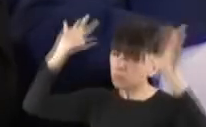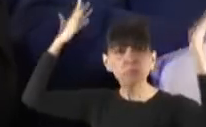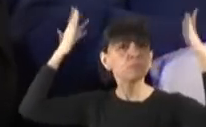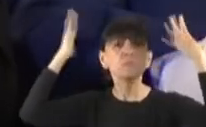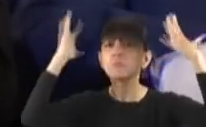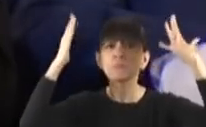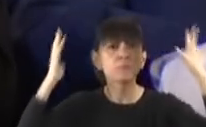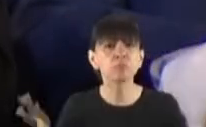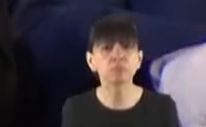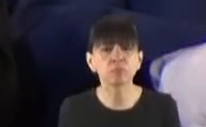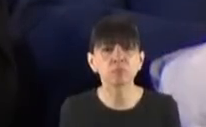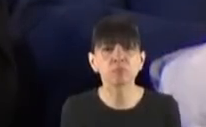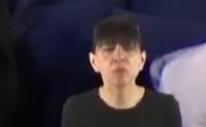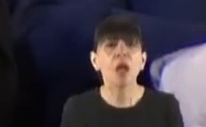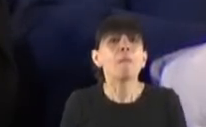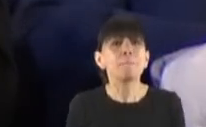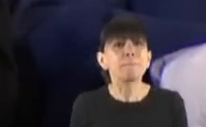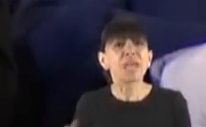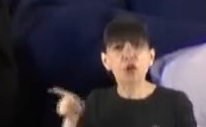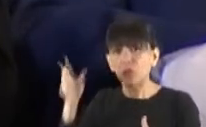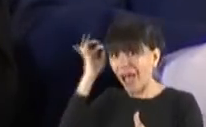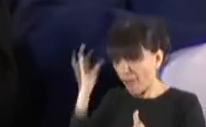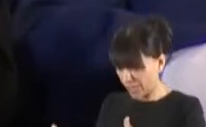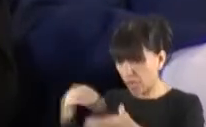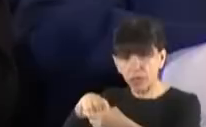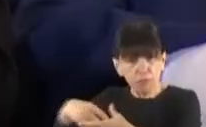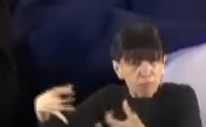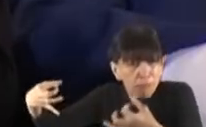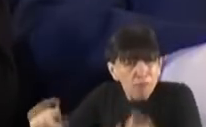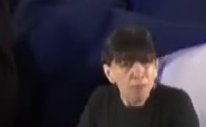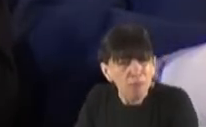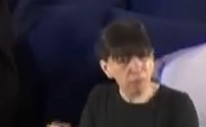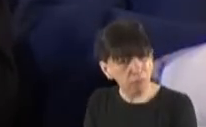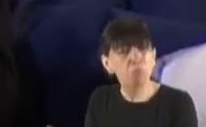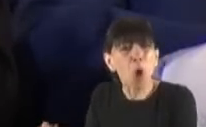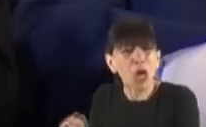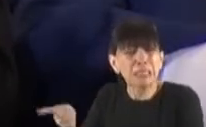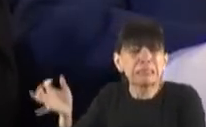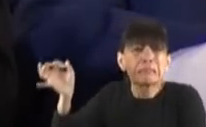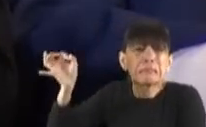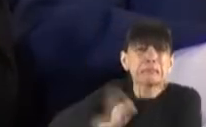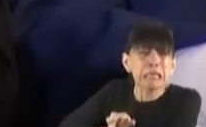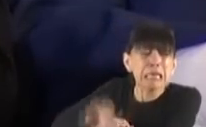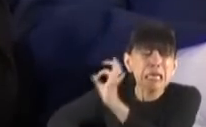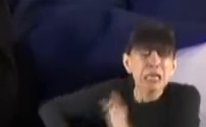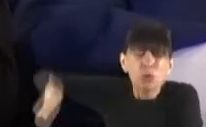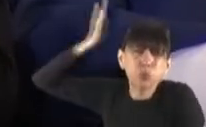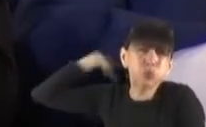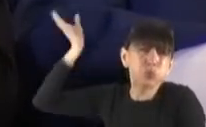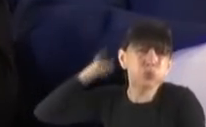Pero no es nada más que la reparación que un continente merece después de siglos de haber